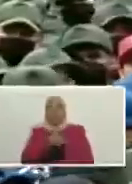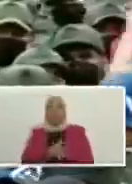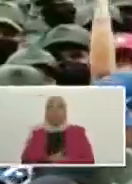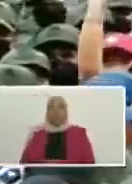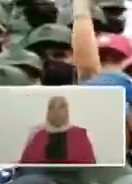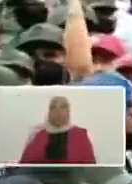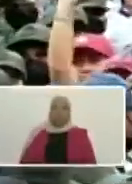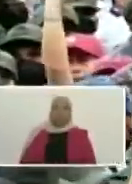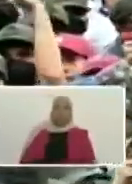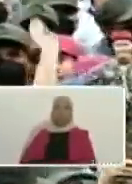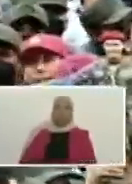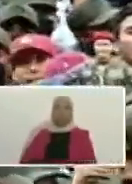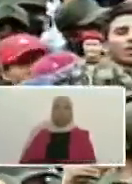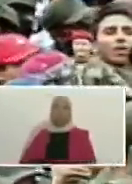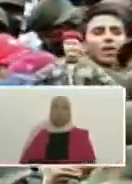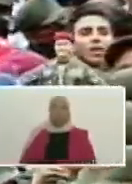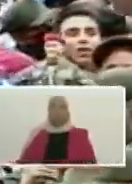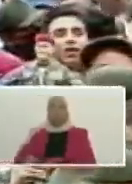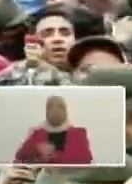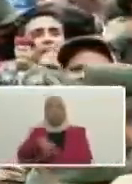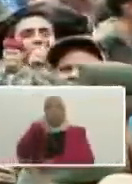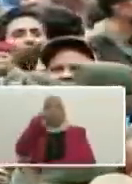Se despertó del corazón